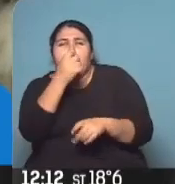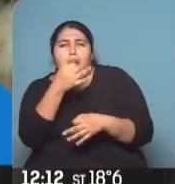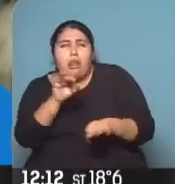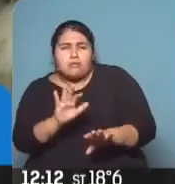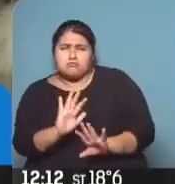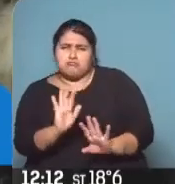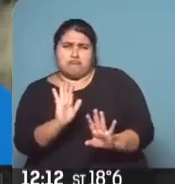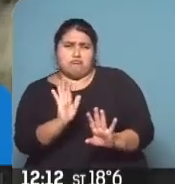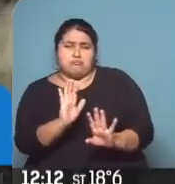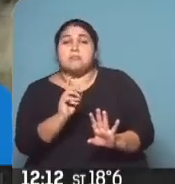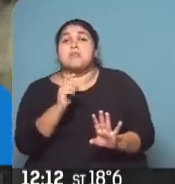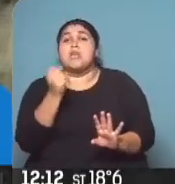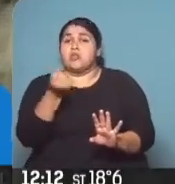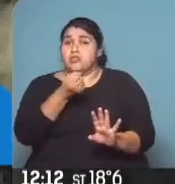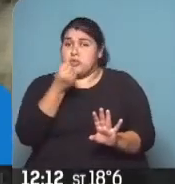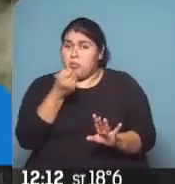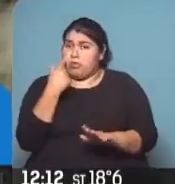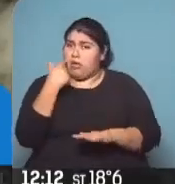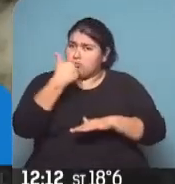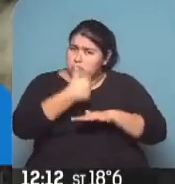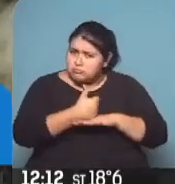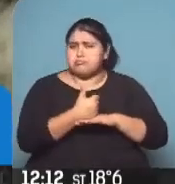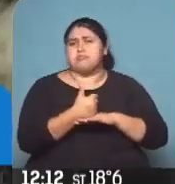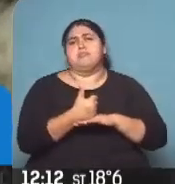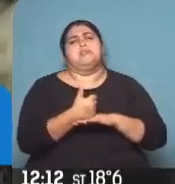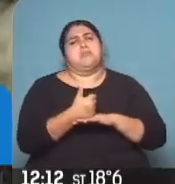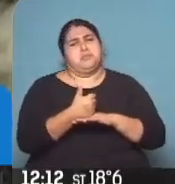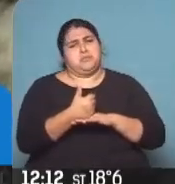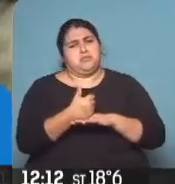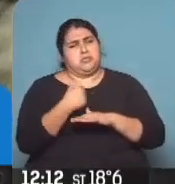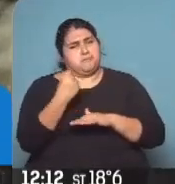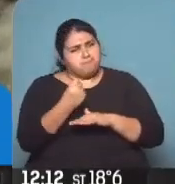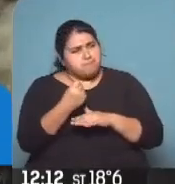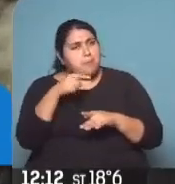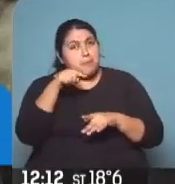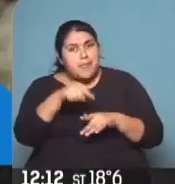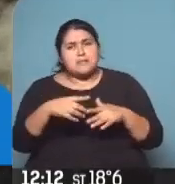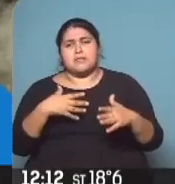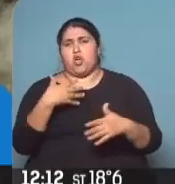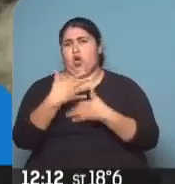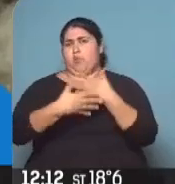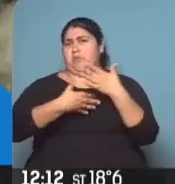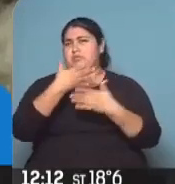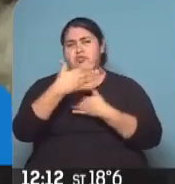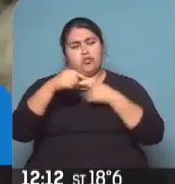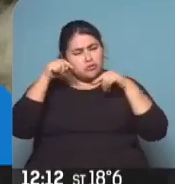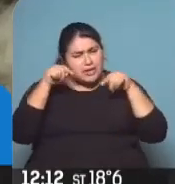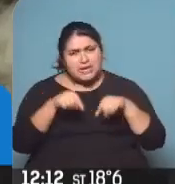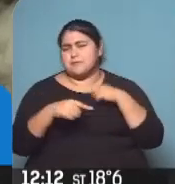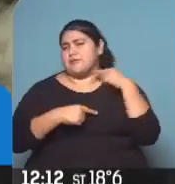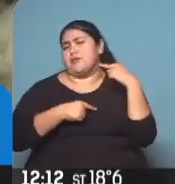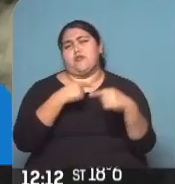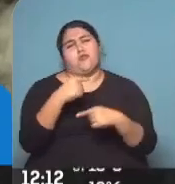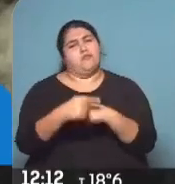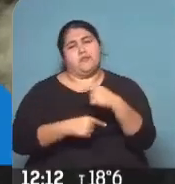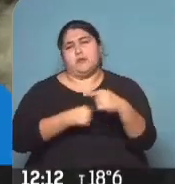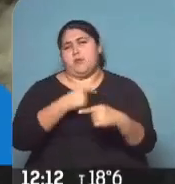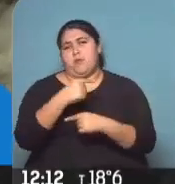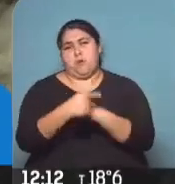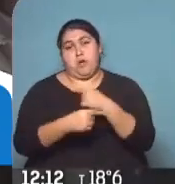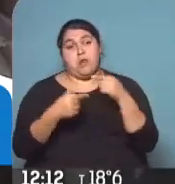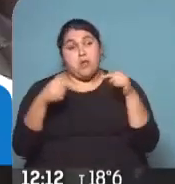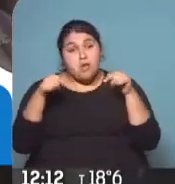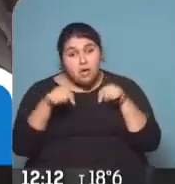por eso es importante que estemos hoy acá ratificando que este cambio que comenzó va a continuar porque por acá